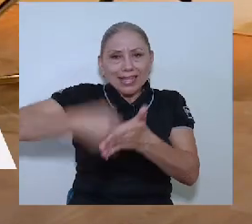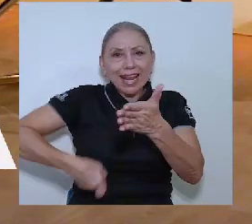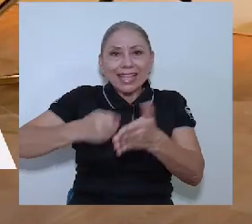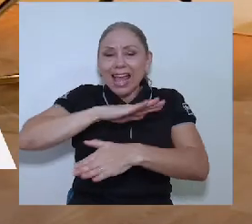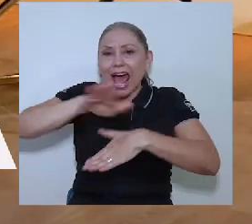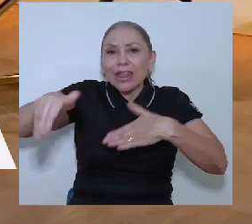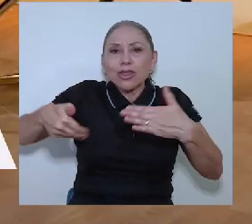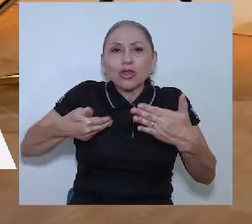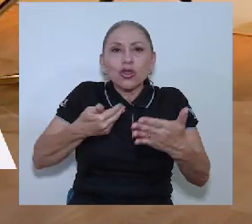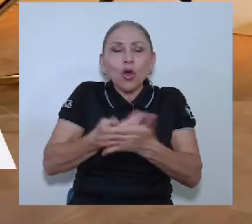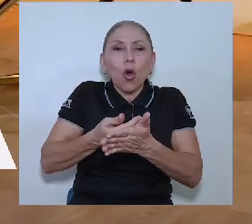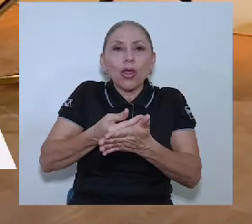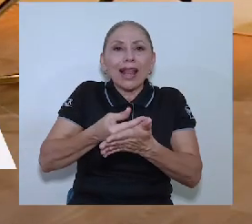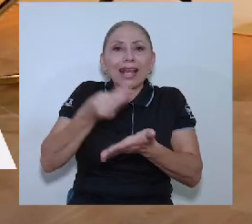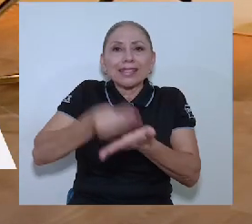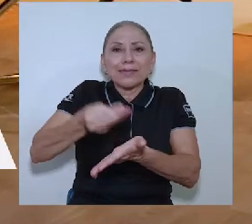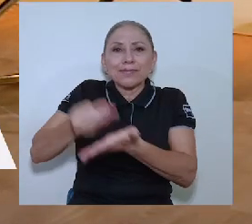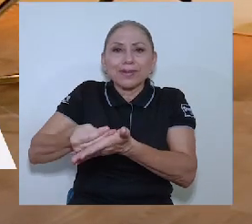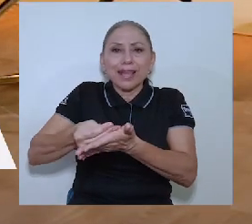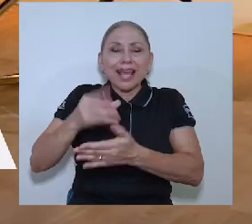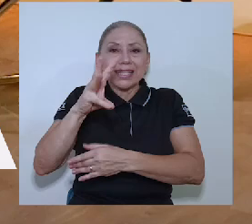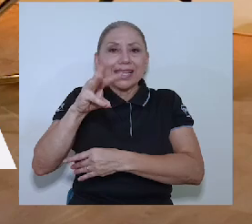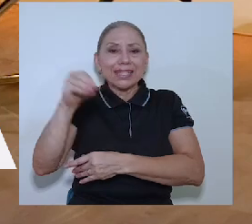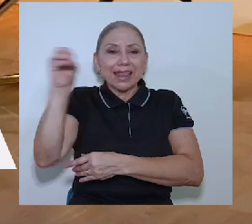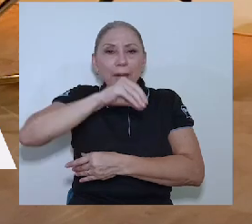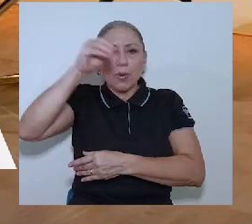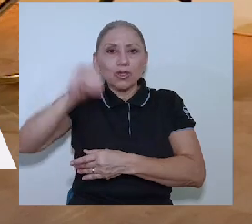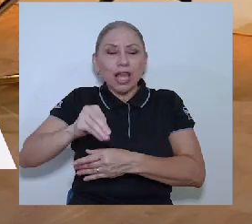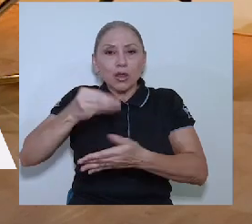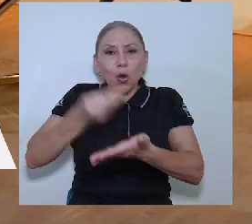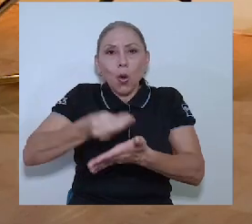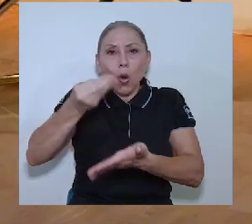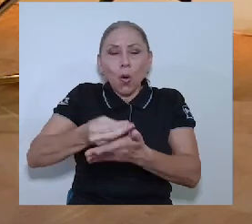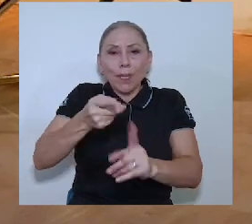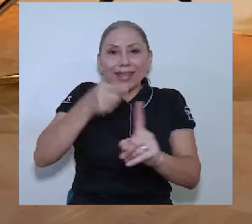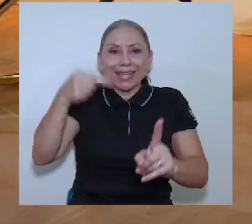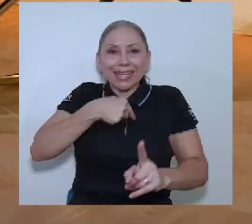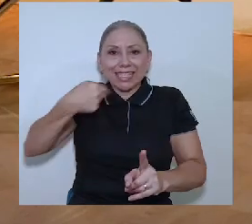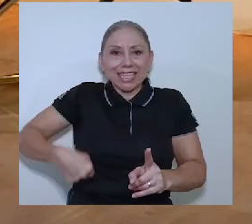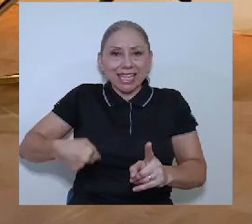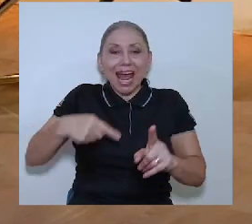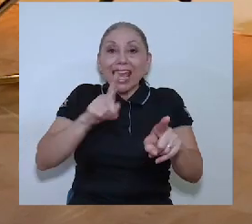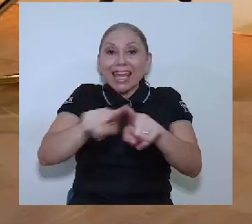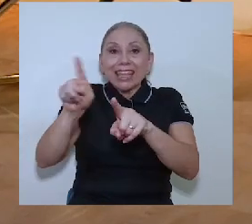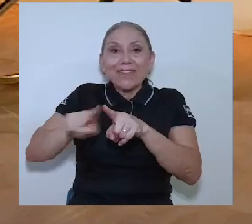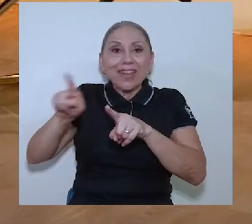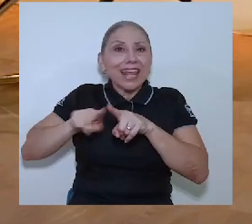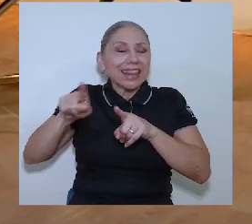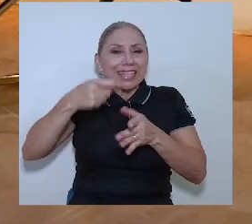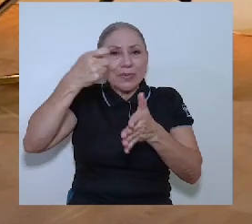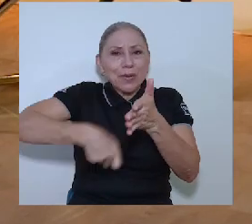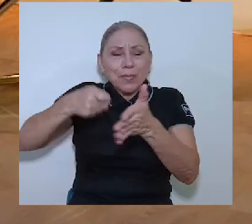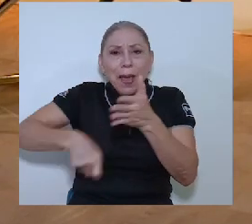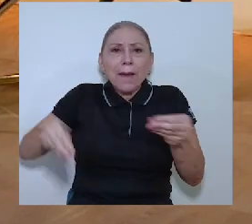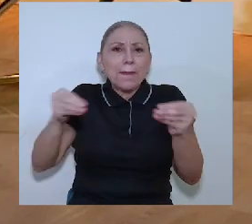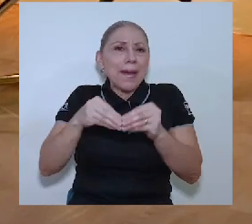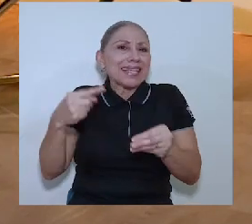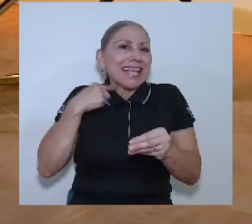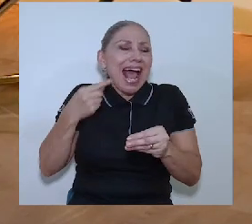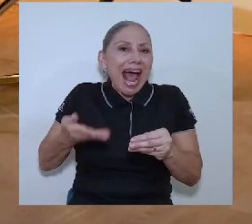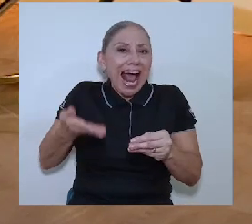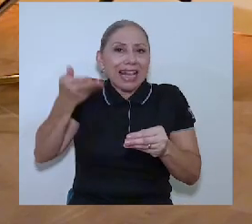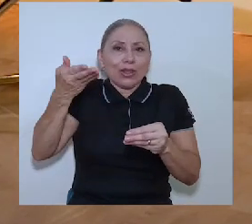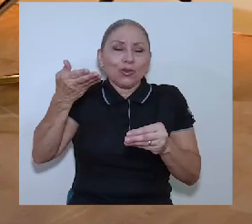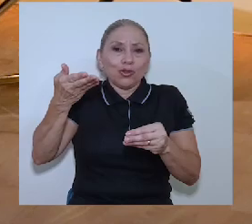el 60% a las importaciones de China, más otro tipo de aranceles más altos un poco a la medida de